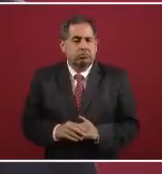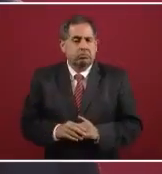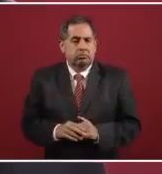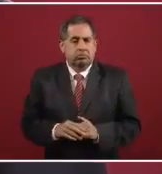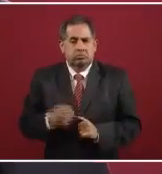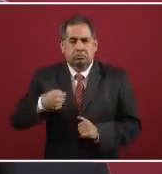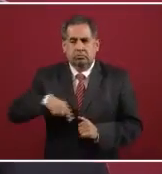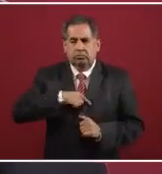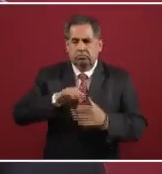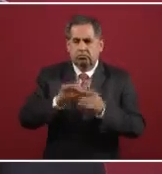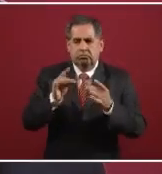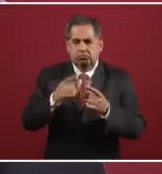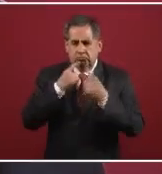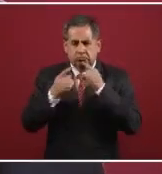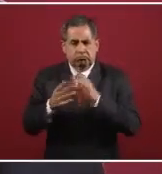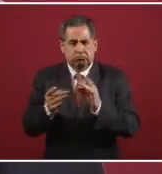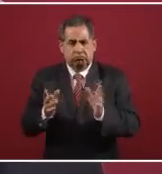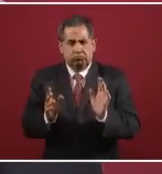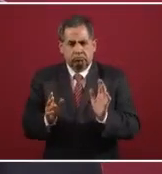nuestras